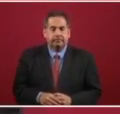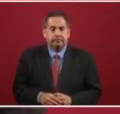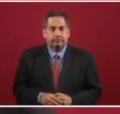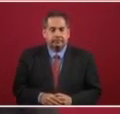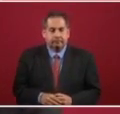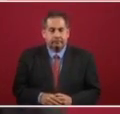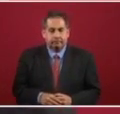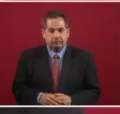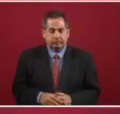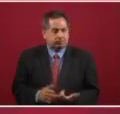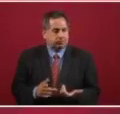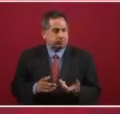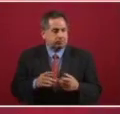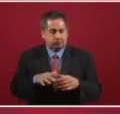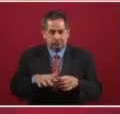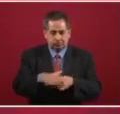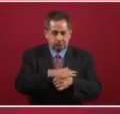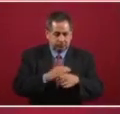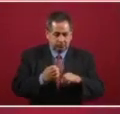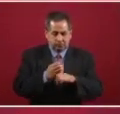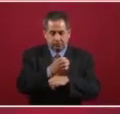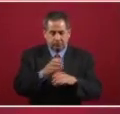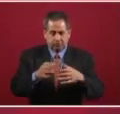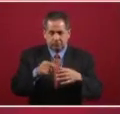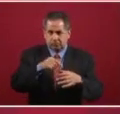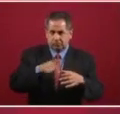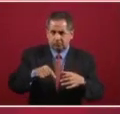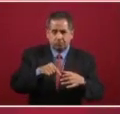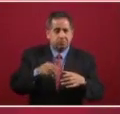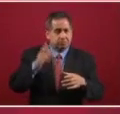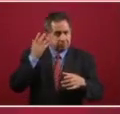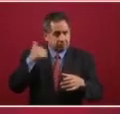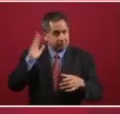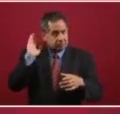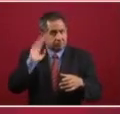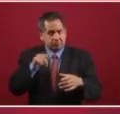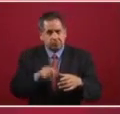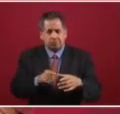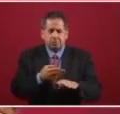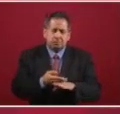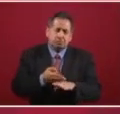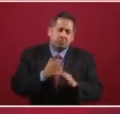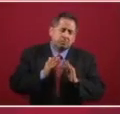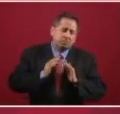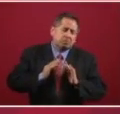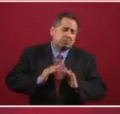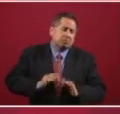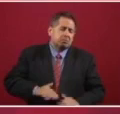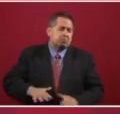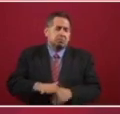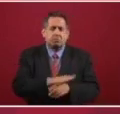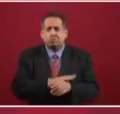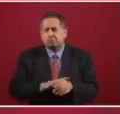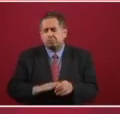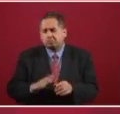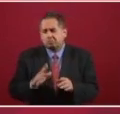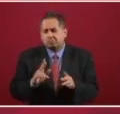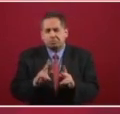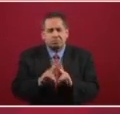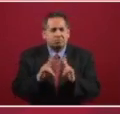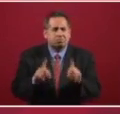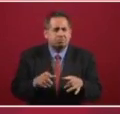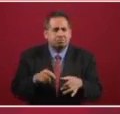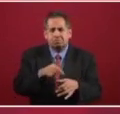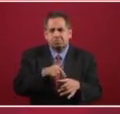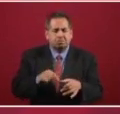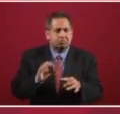Es un estado que era muy tranquilo, mucho, mucho, muy